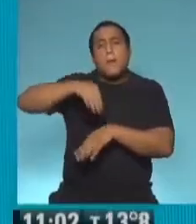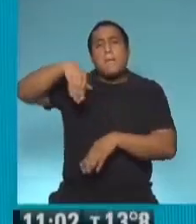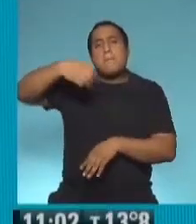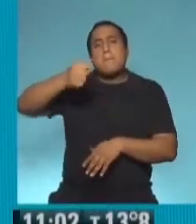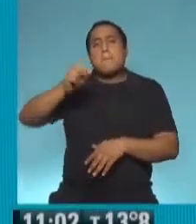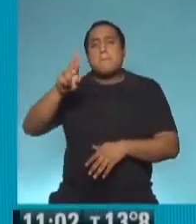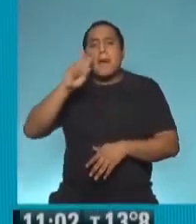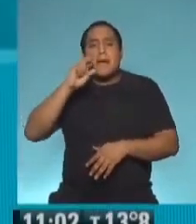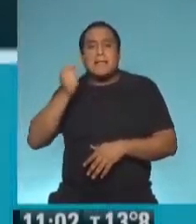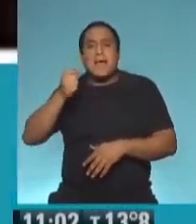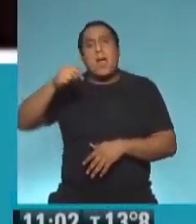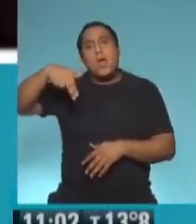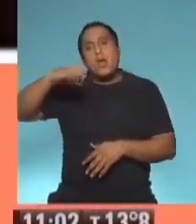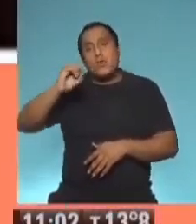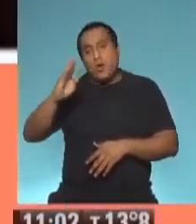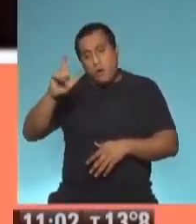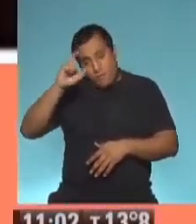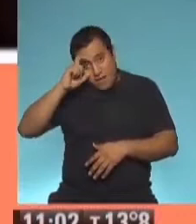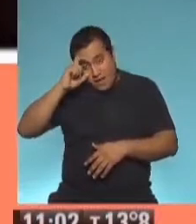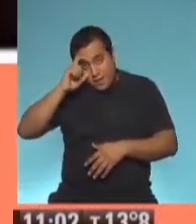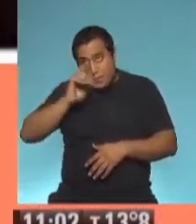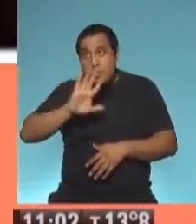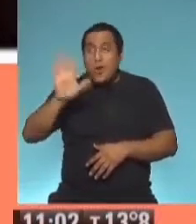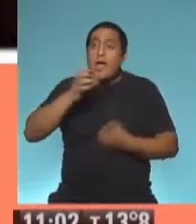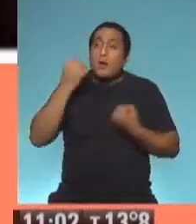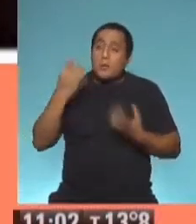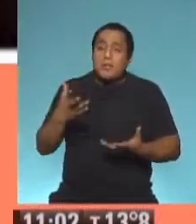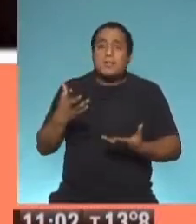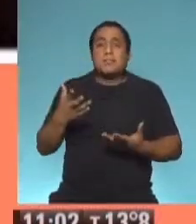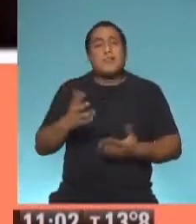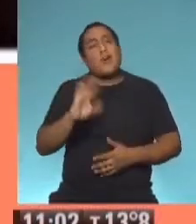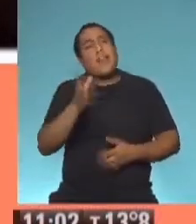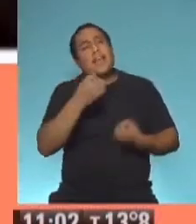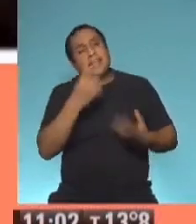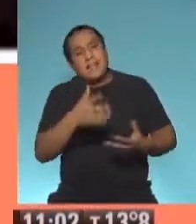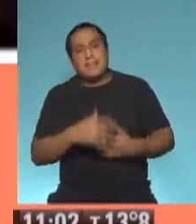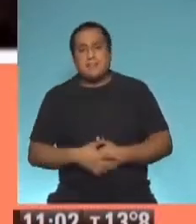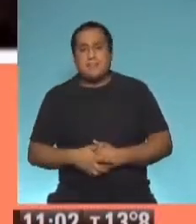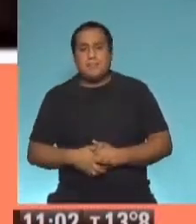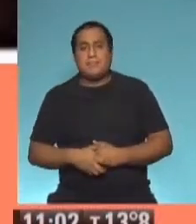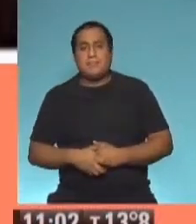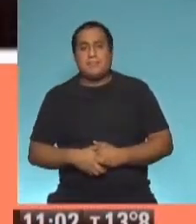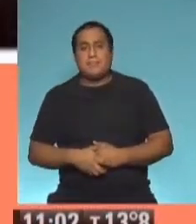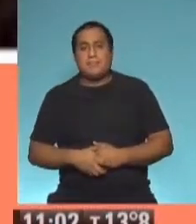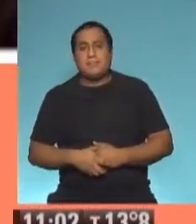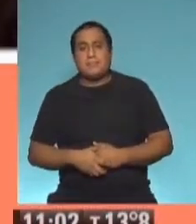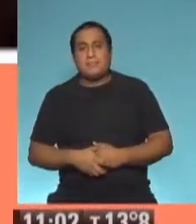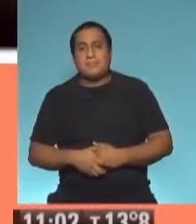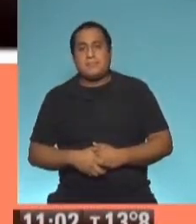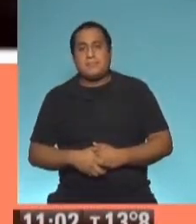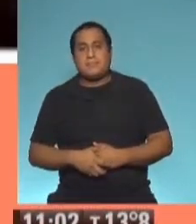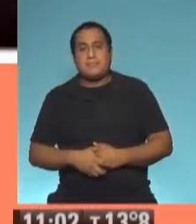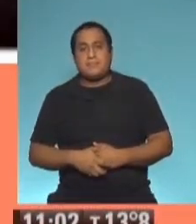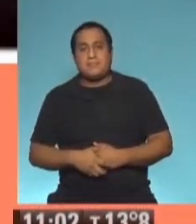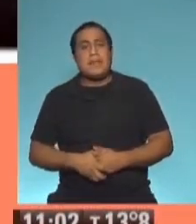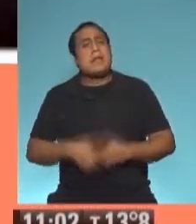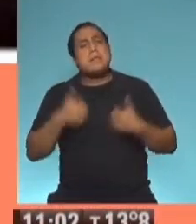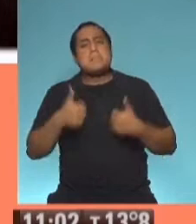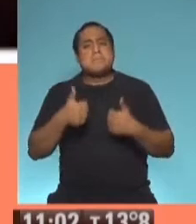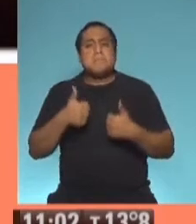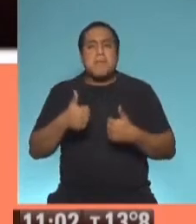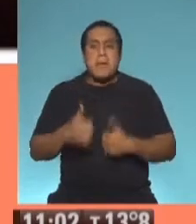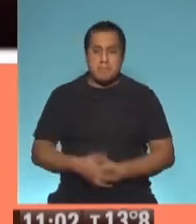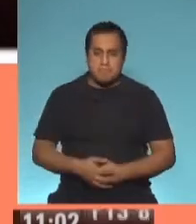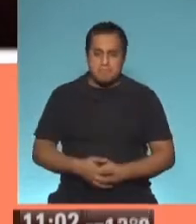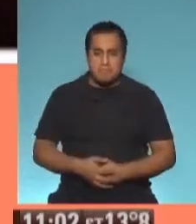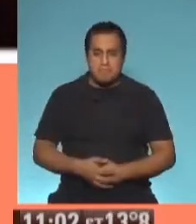¿cómo estás? Aquí Natalia, gracias por este ¿Cómo contacto. estás, Natalia? ¿Cómo estás, Natalia? Muy bien, bueno,